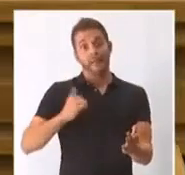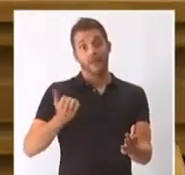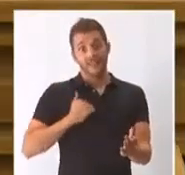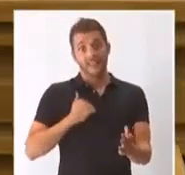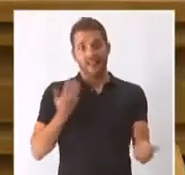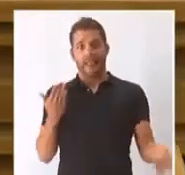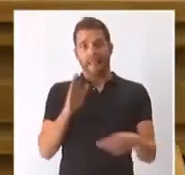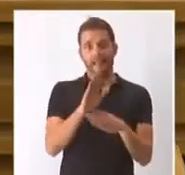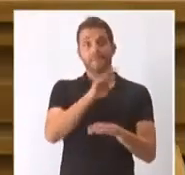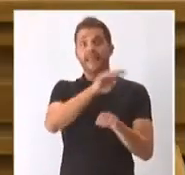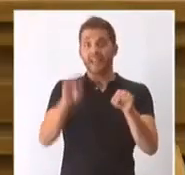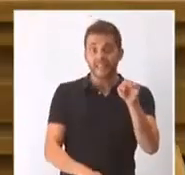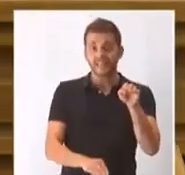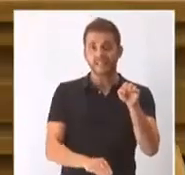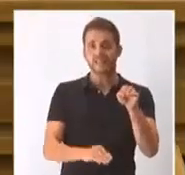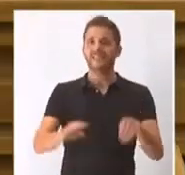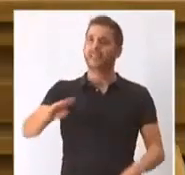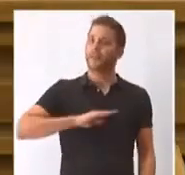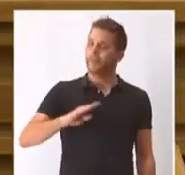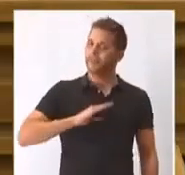especialmente mala ignoran